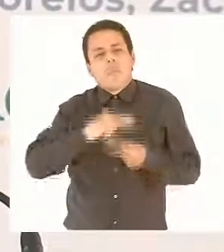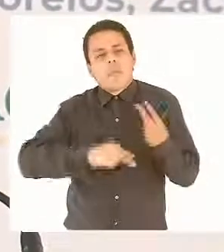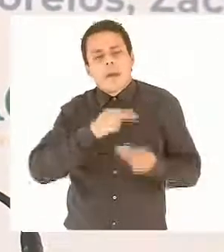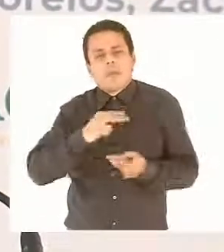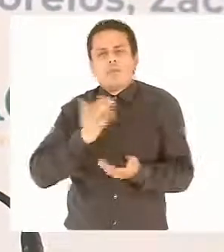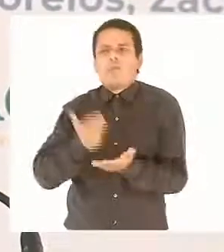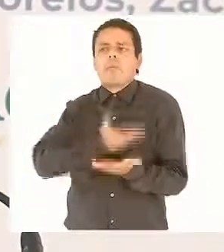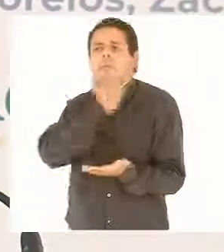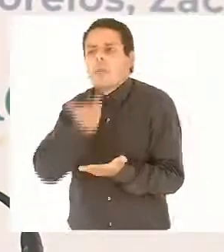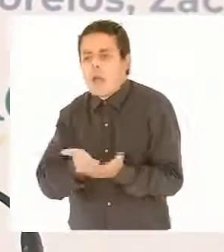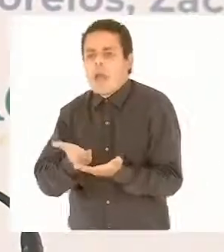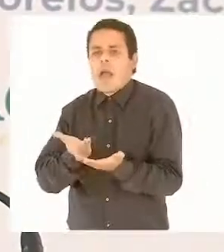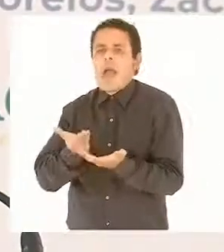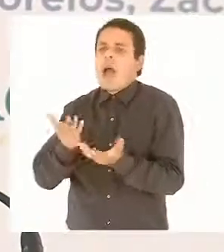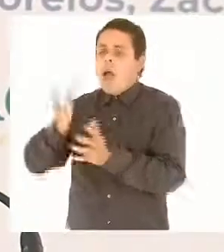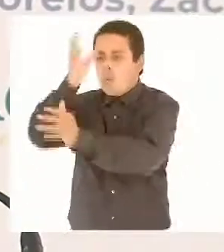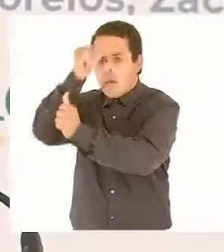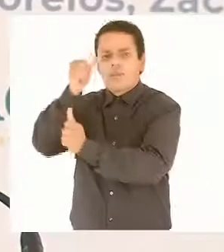proponiendo un acuerdo.